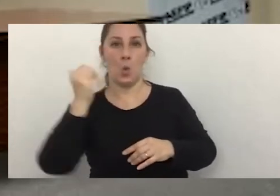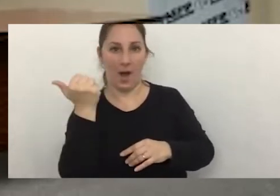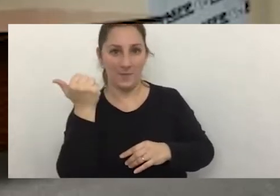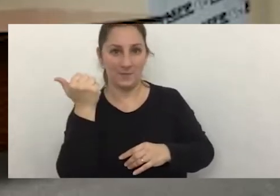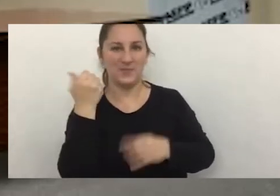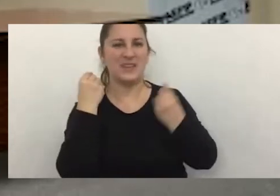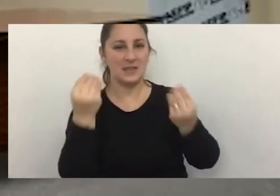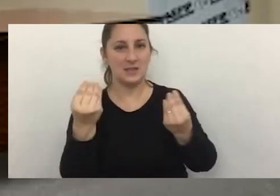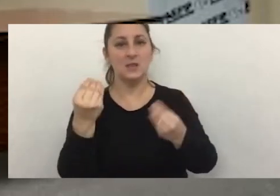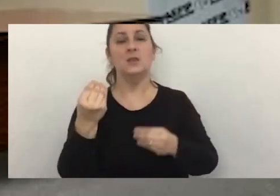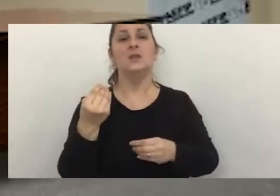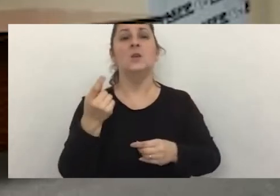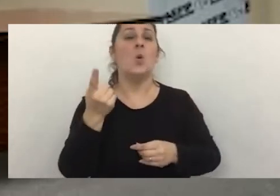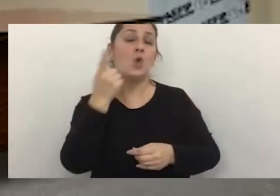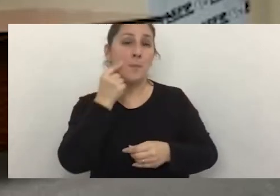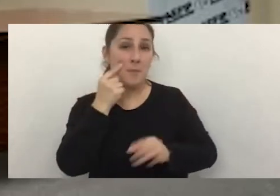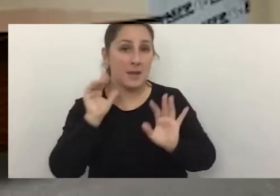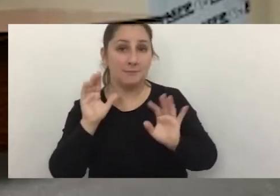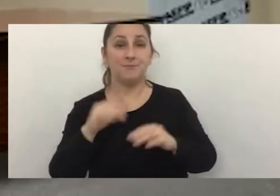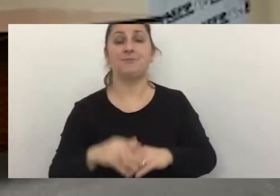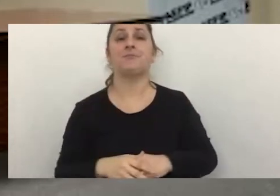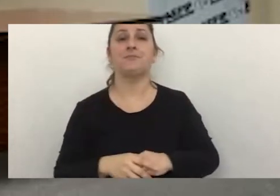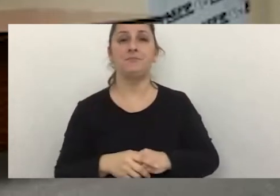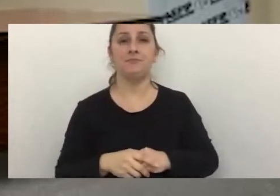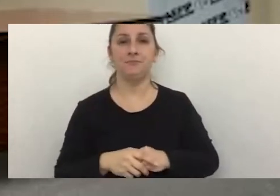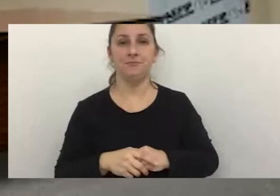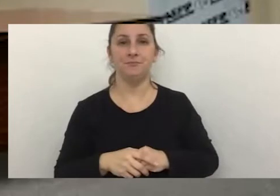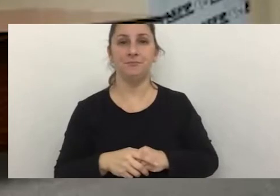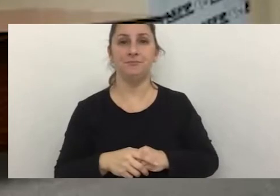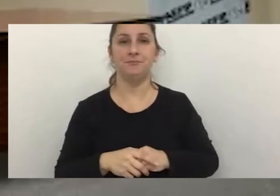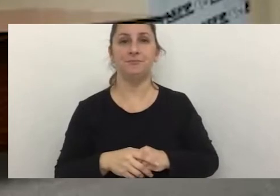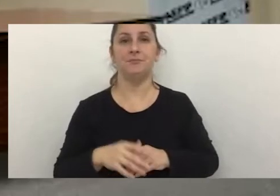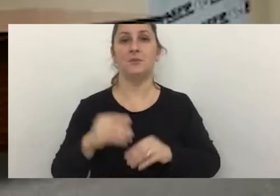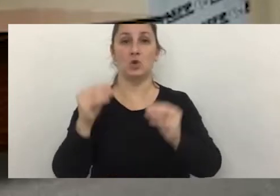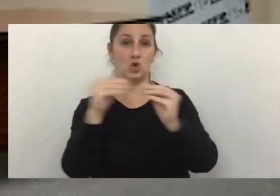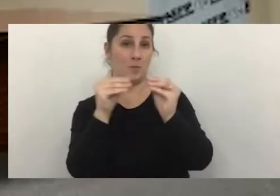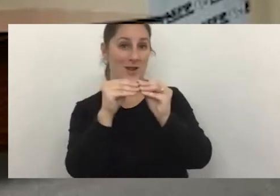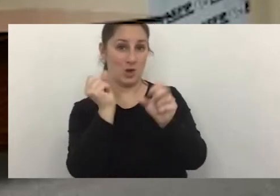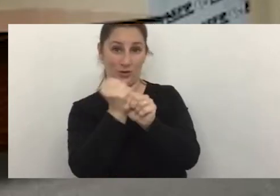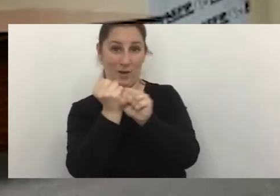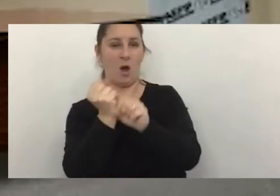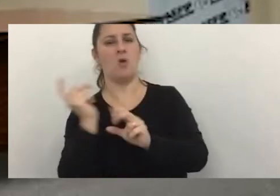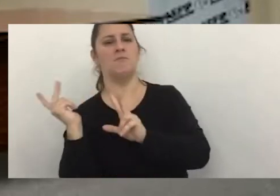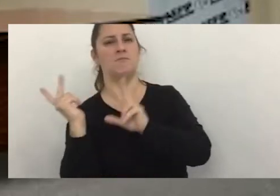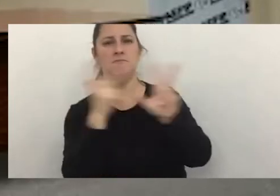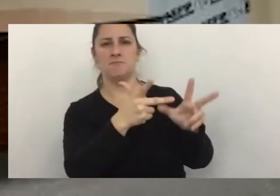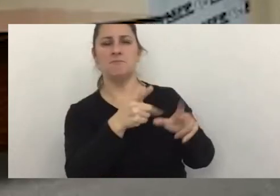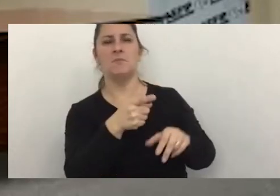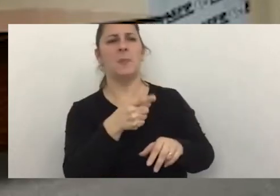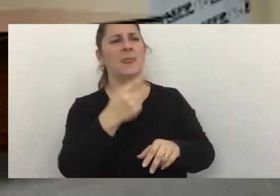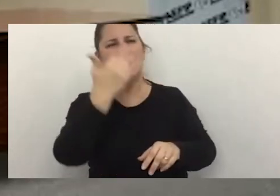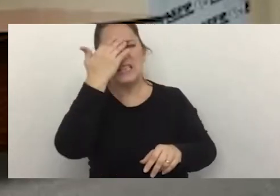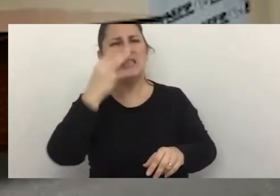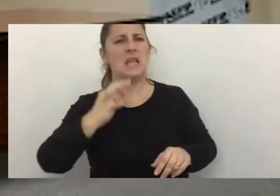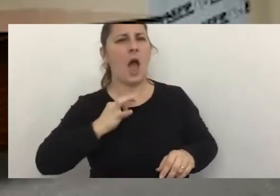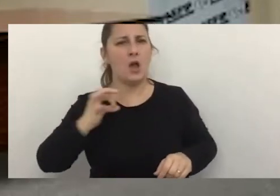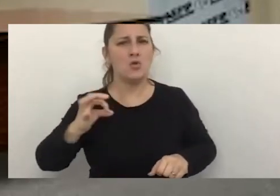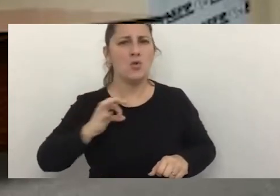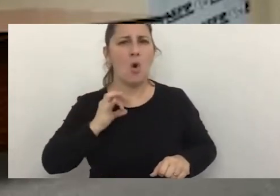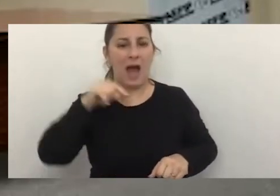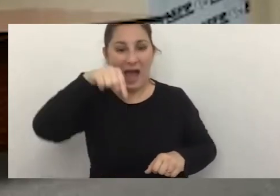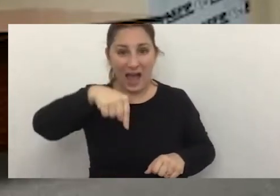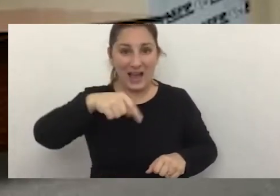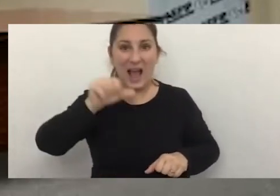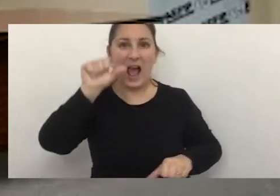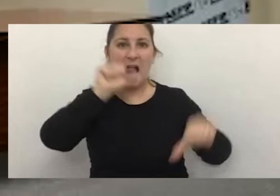Villalba era un señor que le dice a su compañero de trabajo, hace 10 años que en este laboratorio